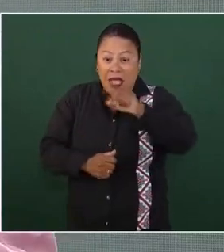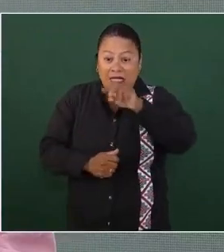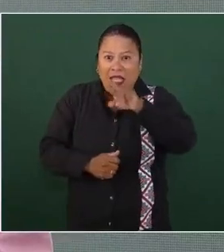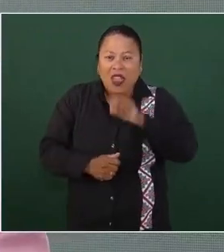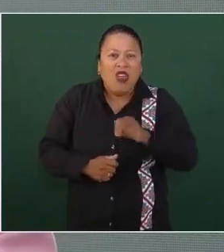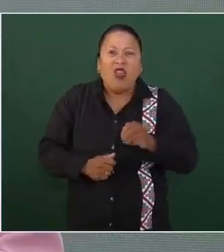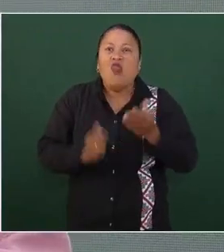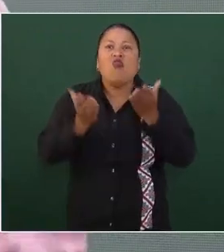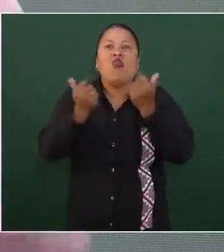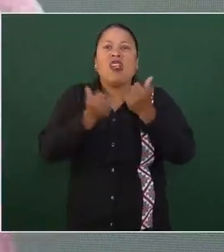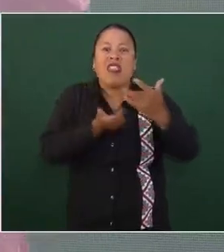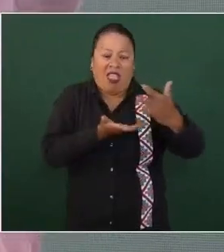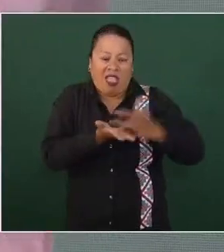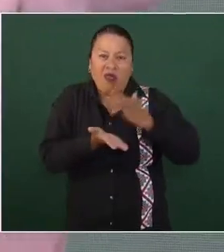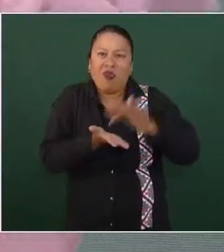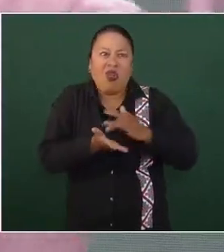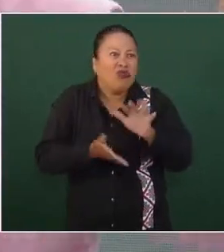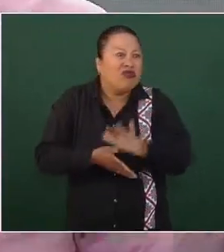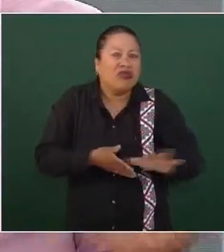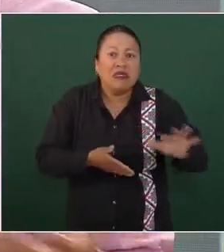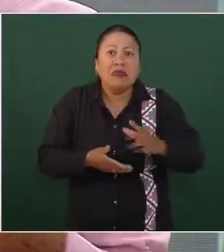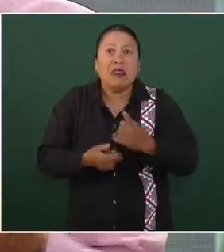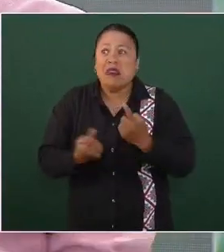tenía ese apoyo se quedó